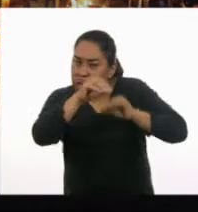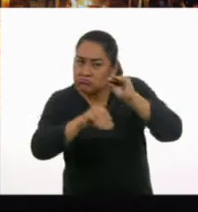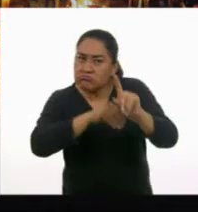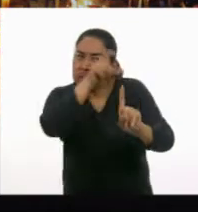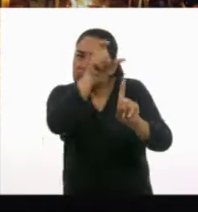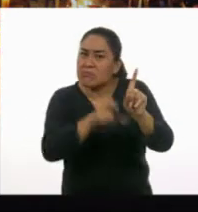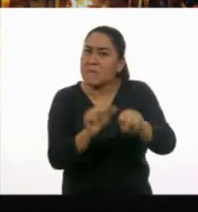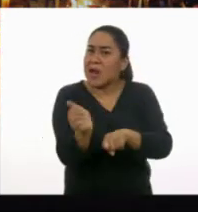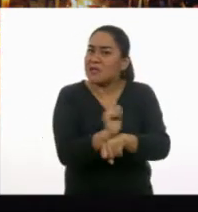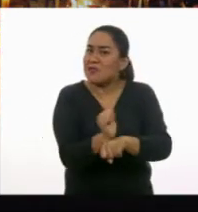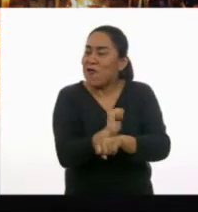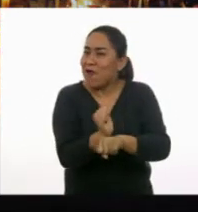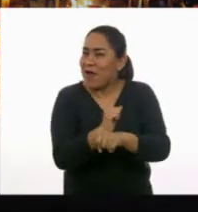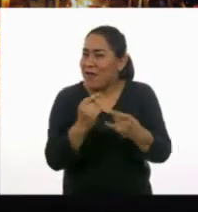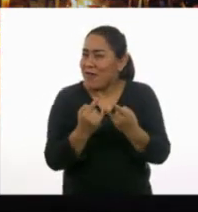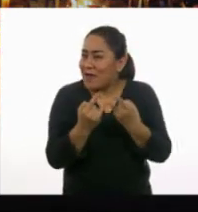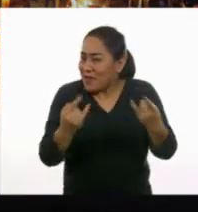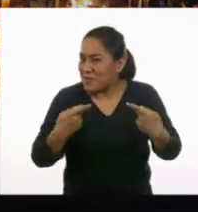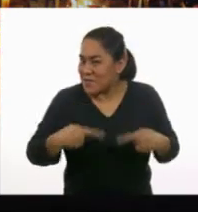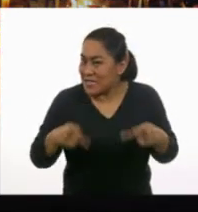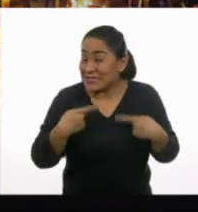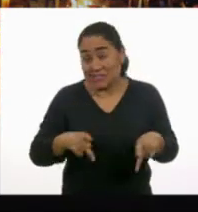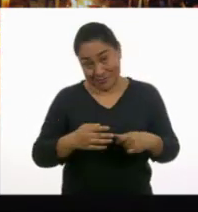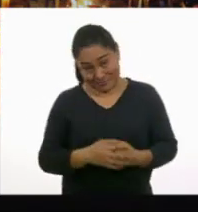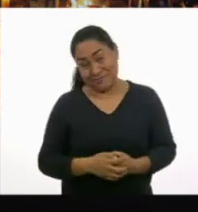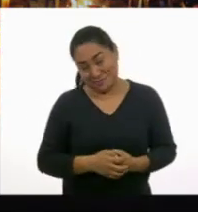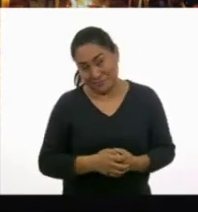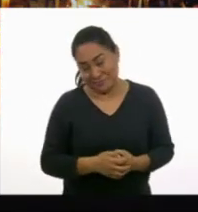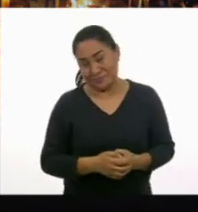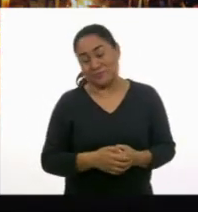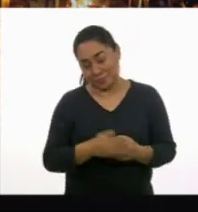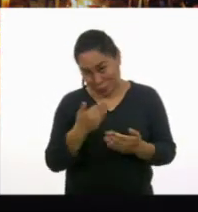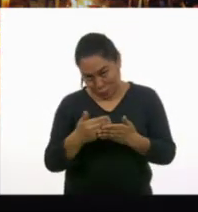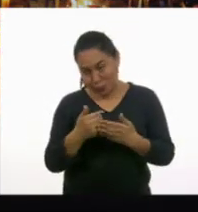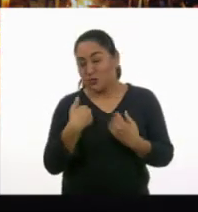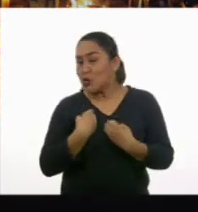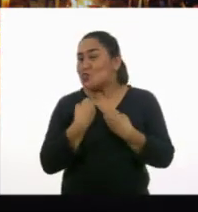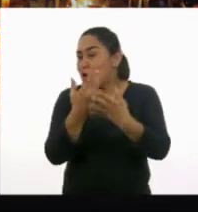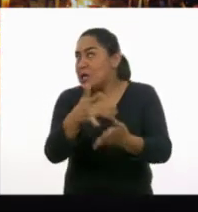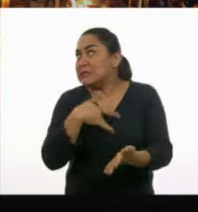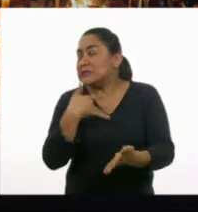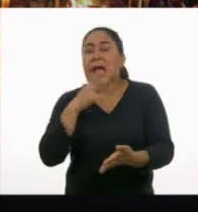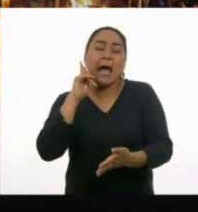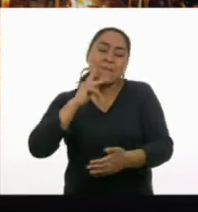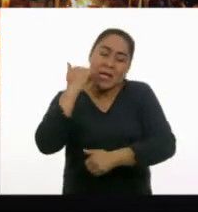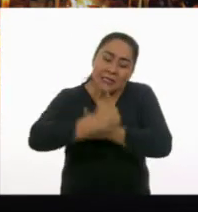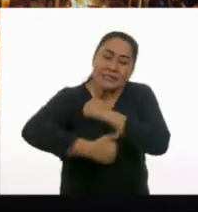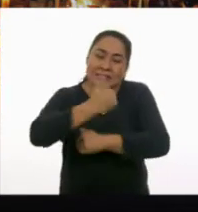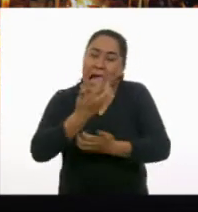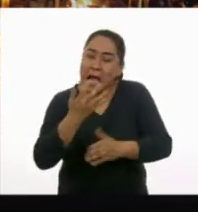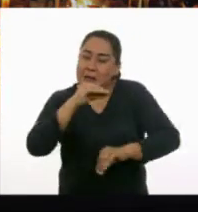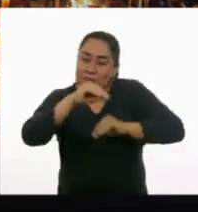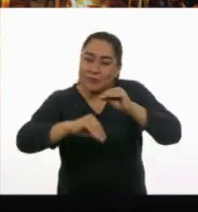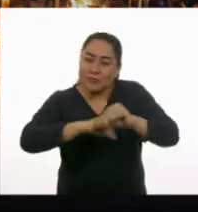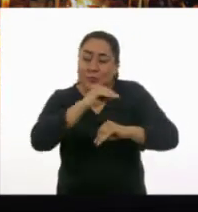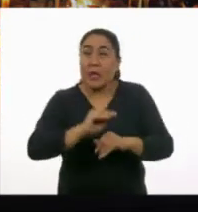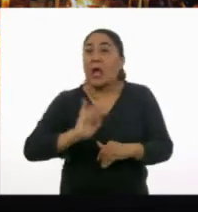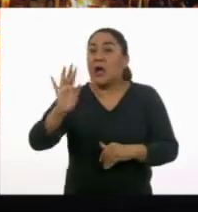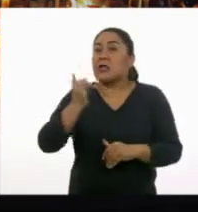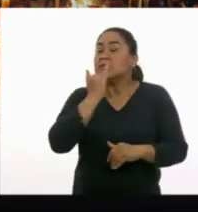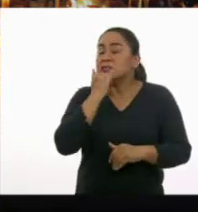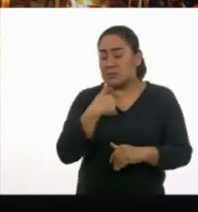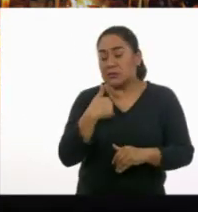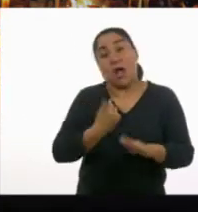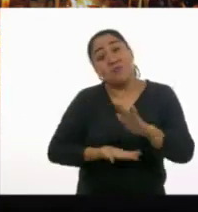existen. Muy bien. ¿Sí? Entonces sí. se quedan con ese reto y con esa invitación. ¿sí? Oye, yo ya me tengo